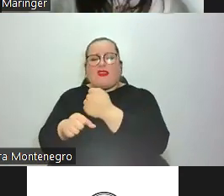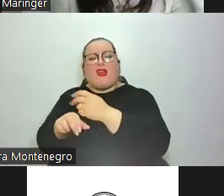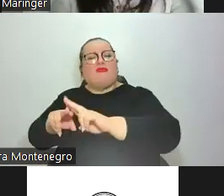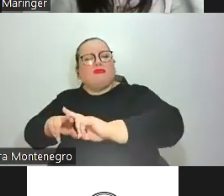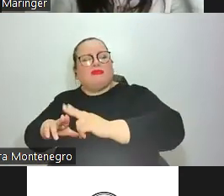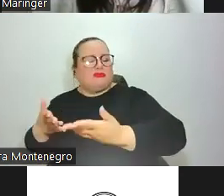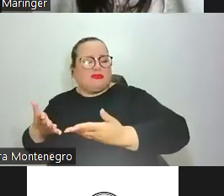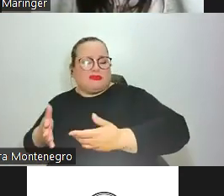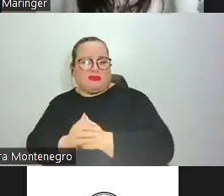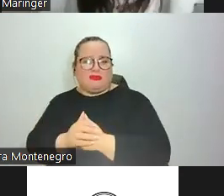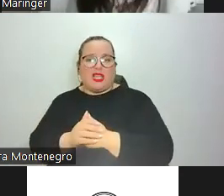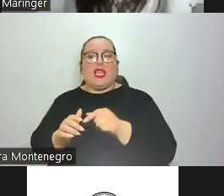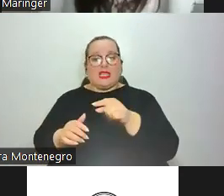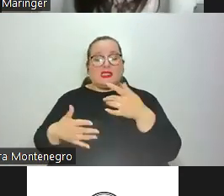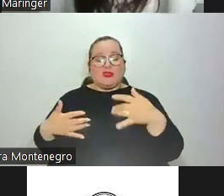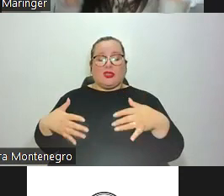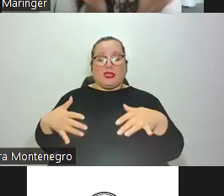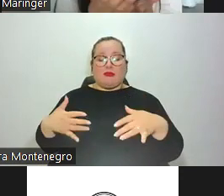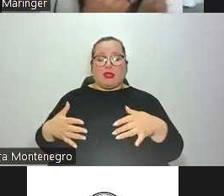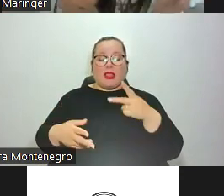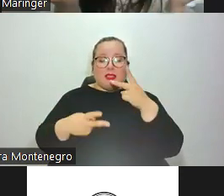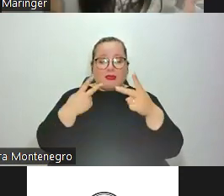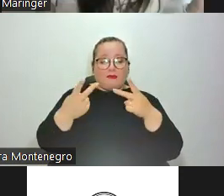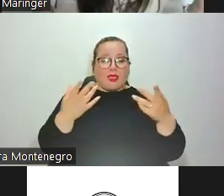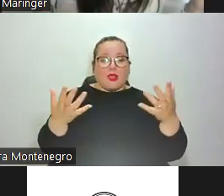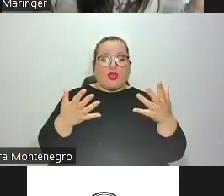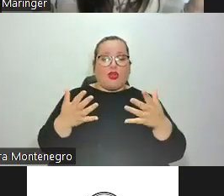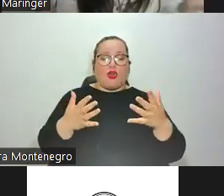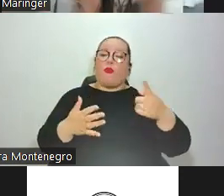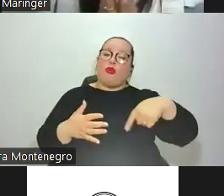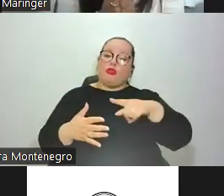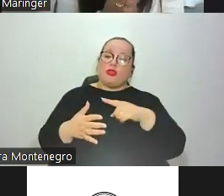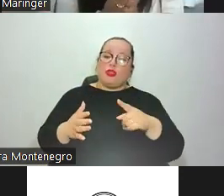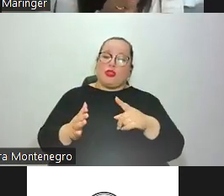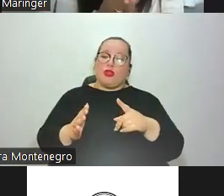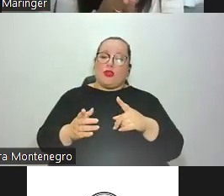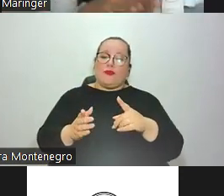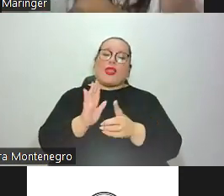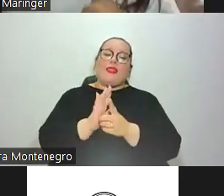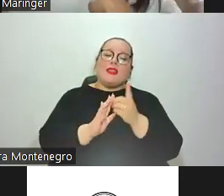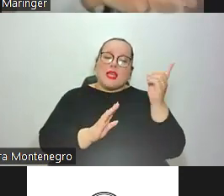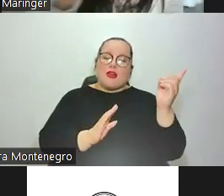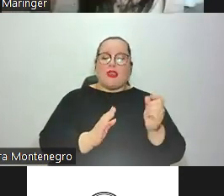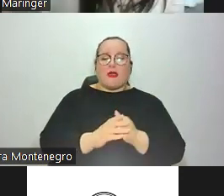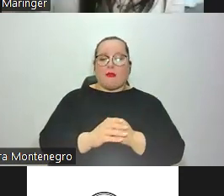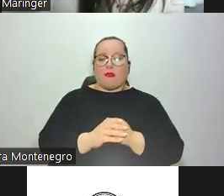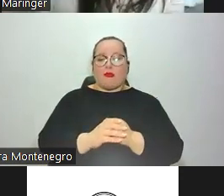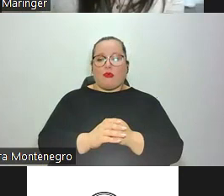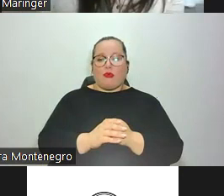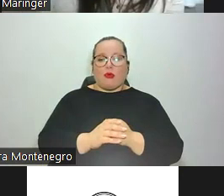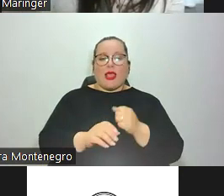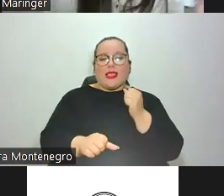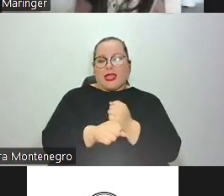Porque es importante mirar cómo se desenvuelve justamente el campo